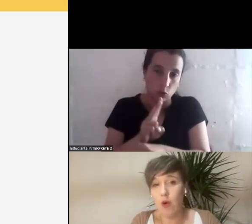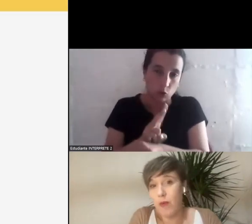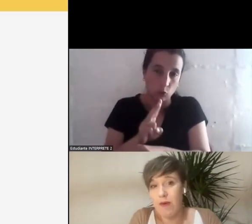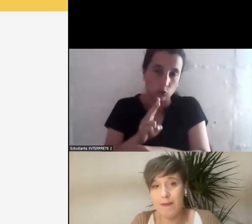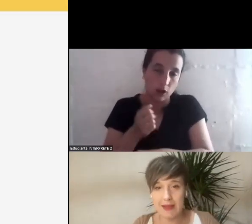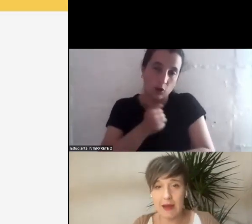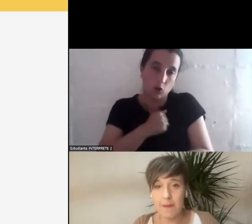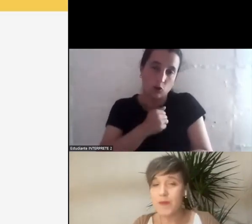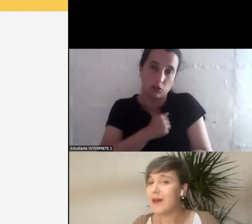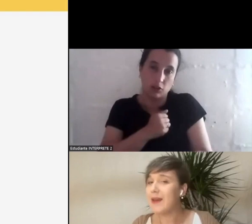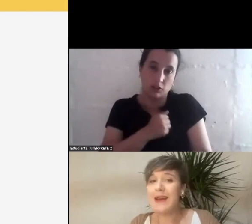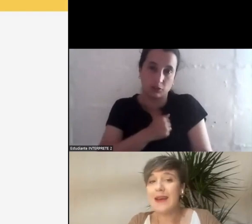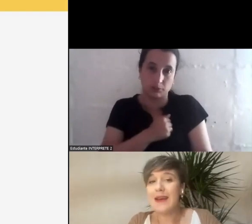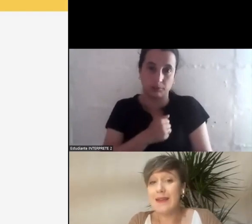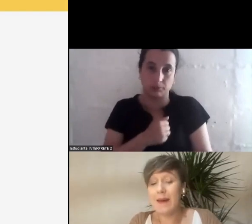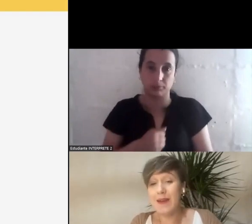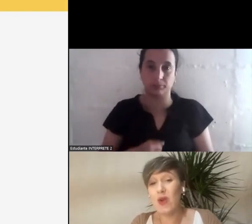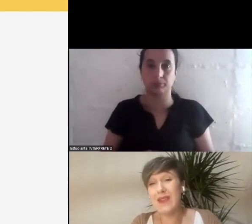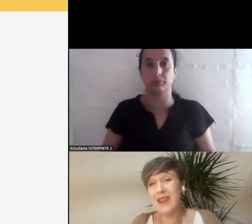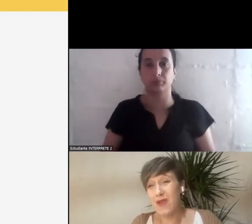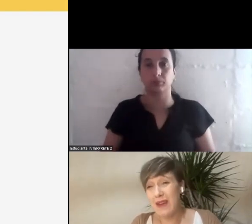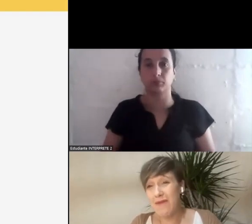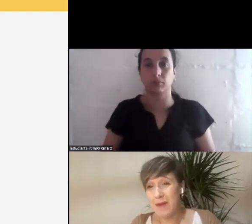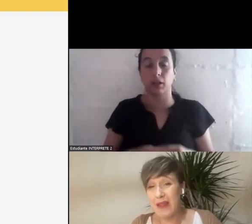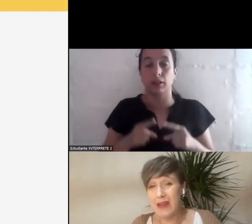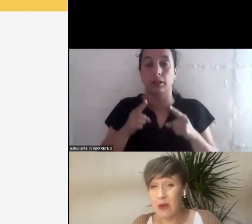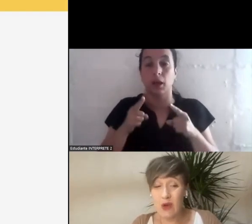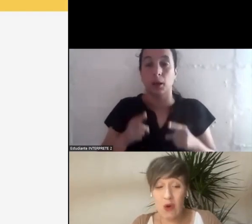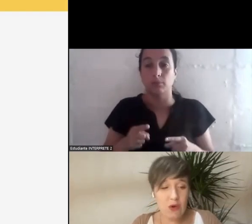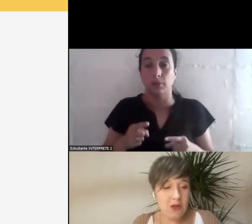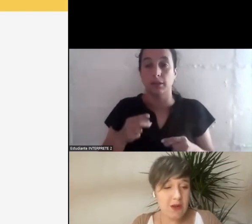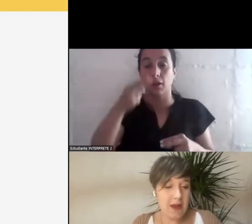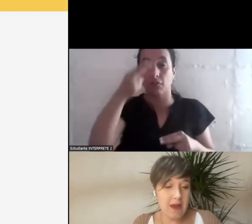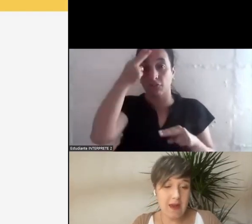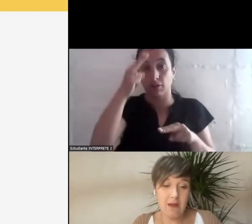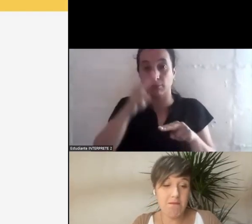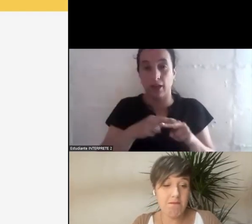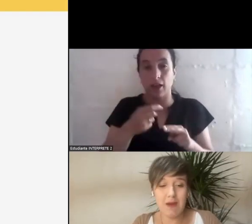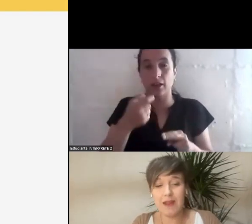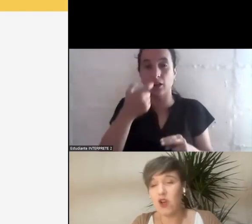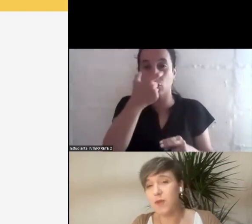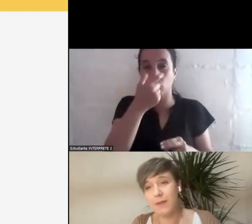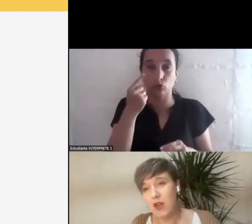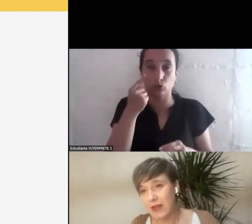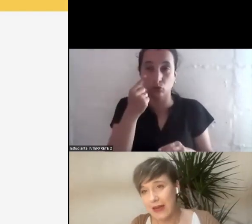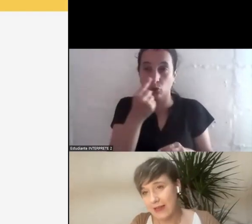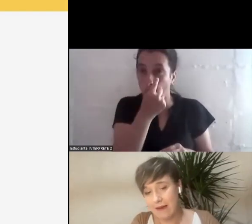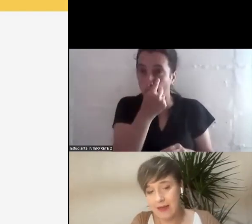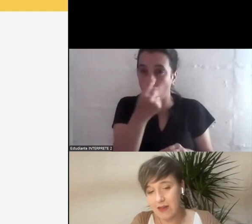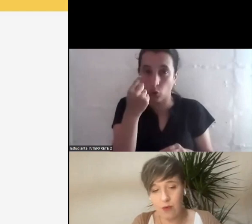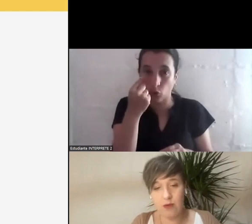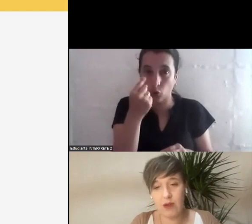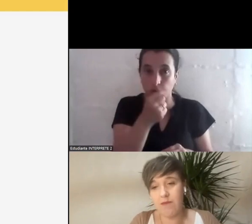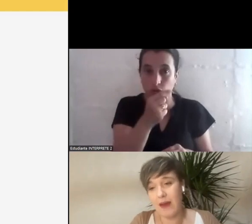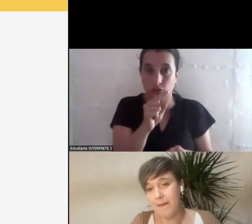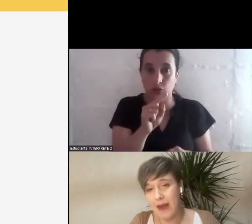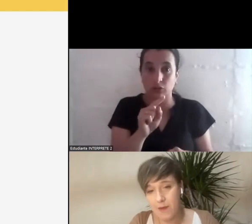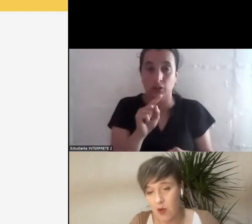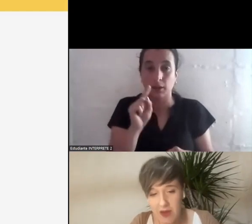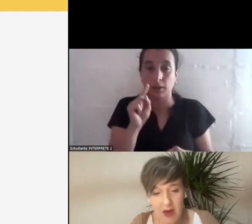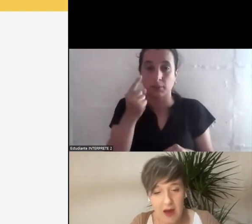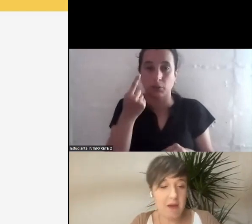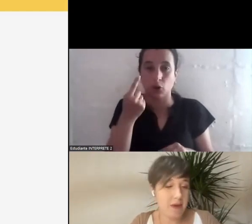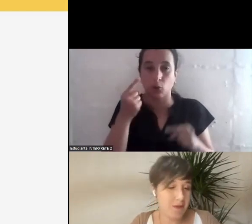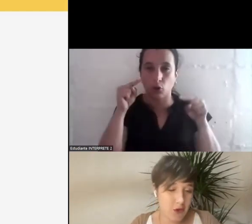ahí o problemática. También suelen desarrollar enfermedades en los ojos. Entre los primeros está el estrabismo y también